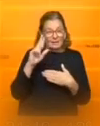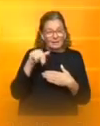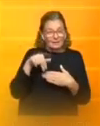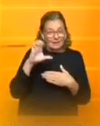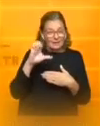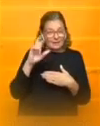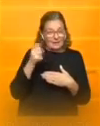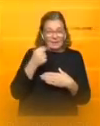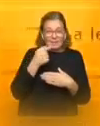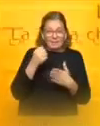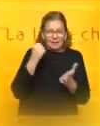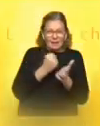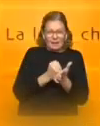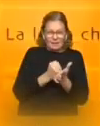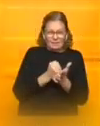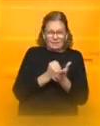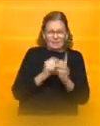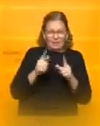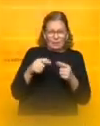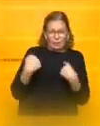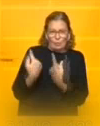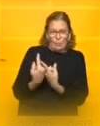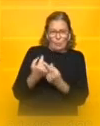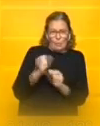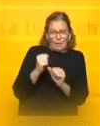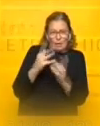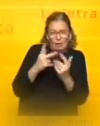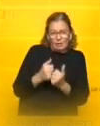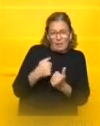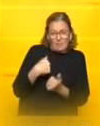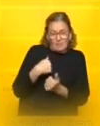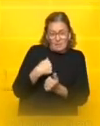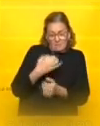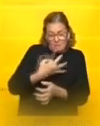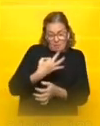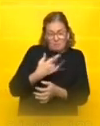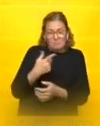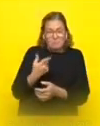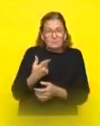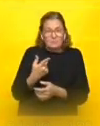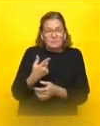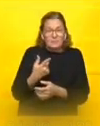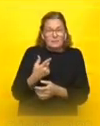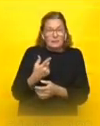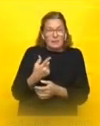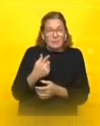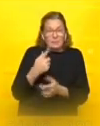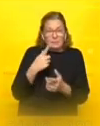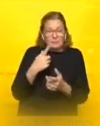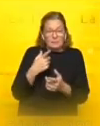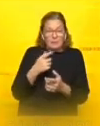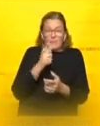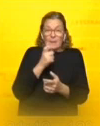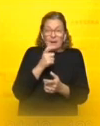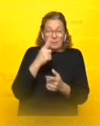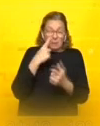genera los mecanismos y garantiza mecanismos para que ellos puedan organizarse. Y a mí, francamente, me resulta triste, voy a poner la